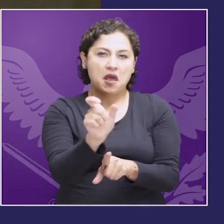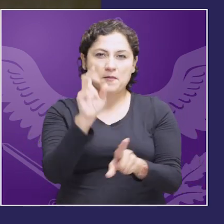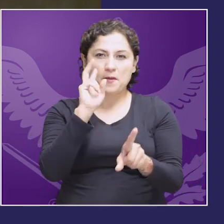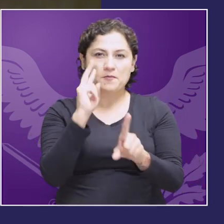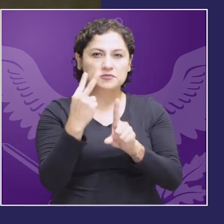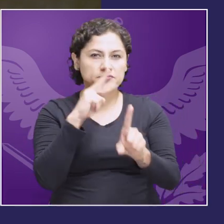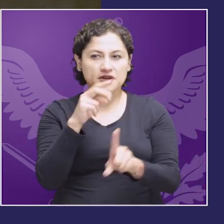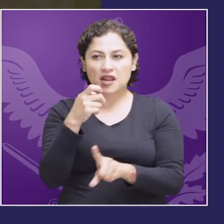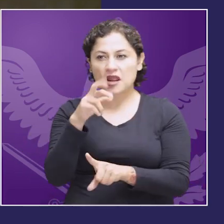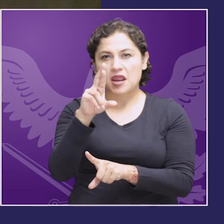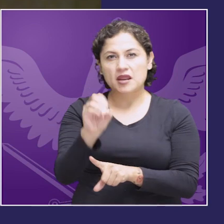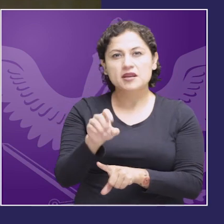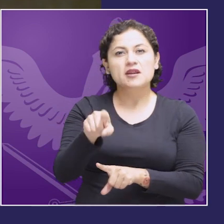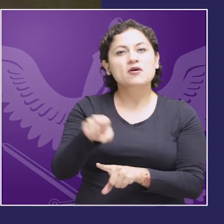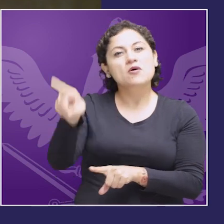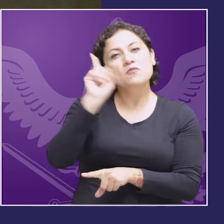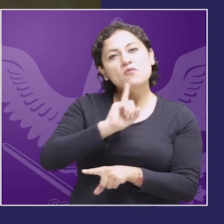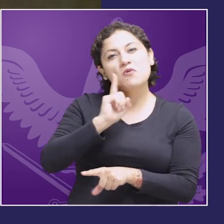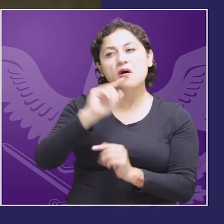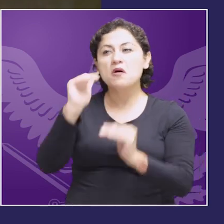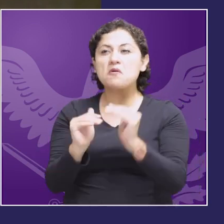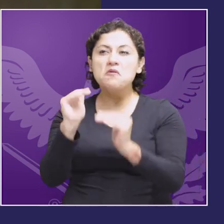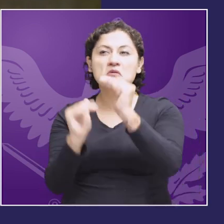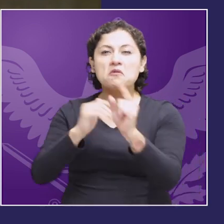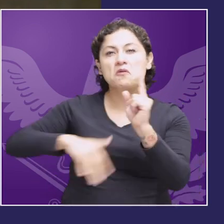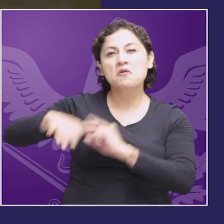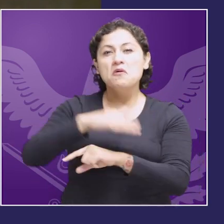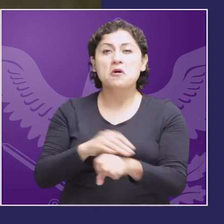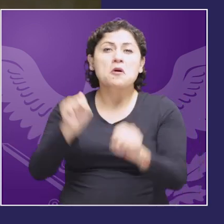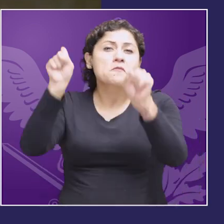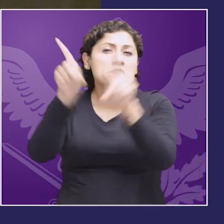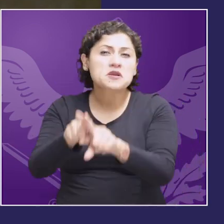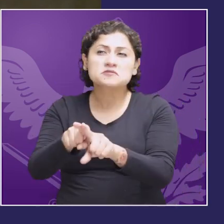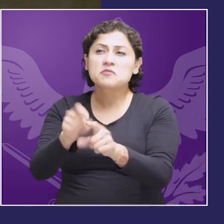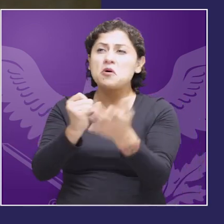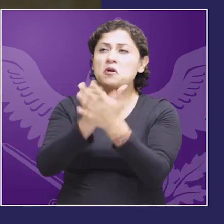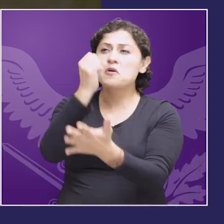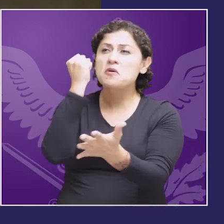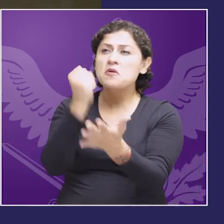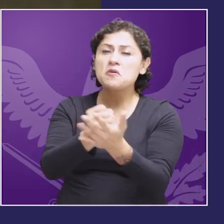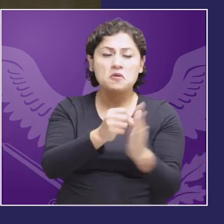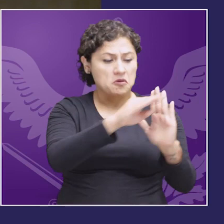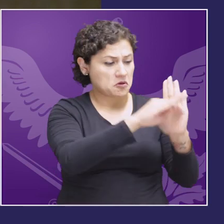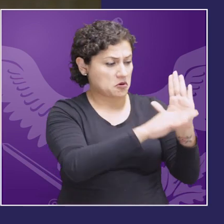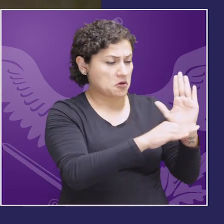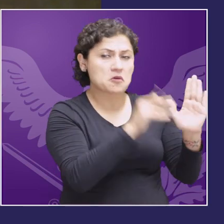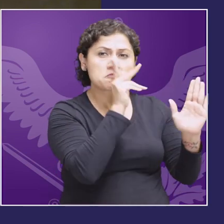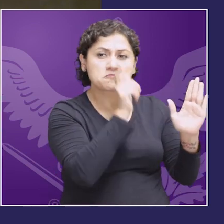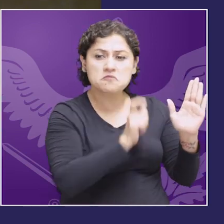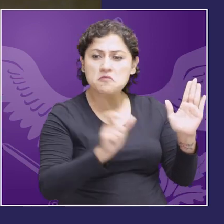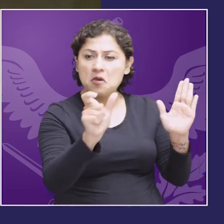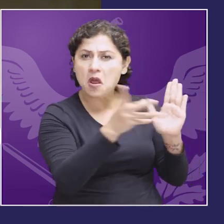como muletilla. Este tribunal con perspectiva de género advierte que la mujer está en una condición de desigualdad y simplemente se empiezan a